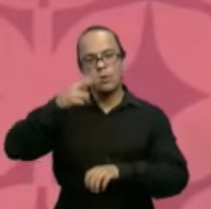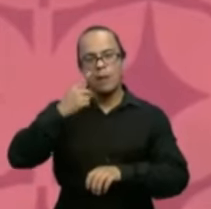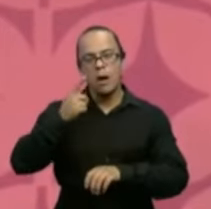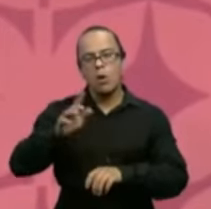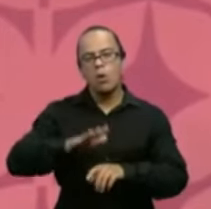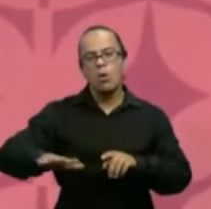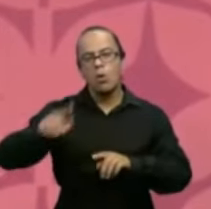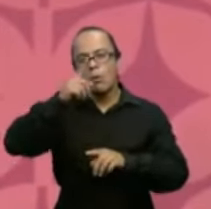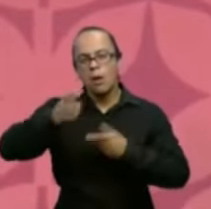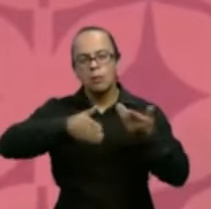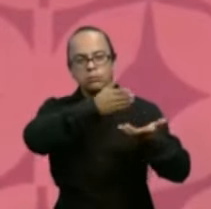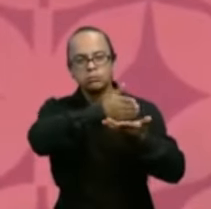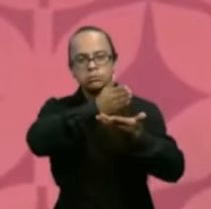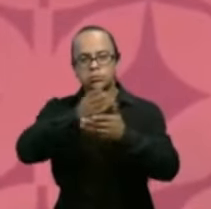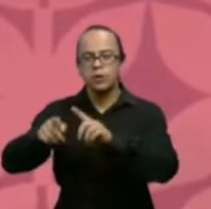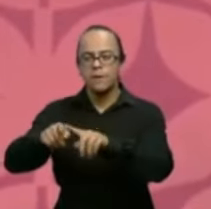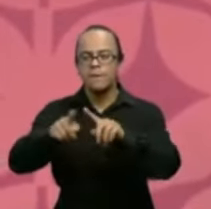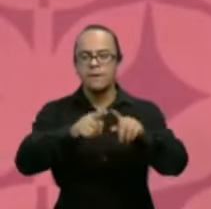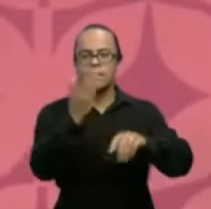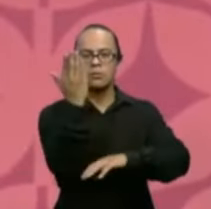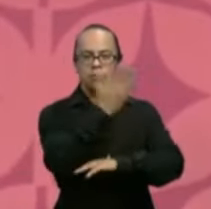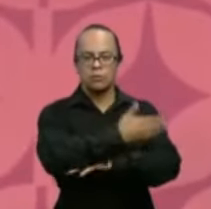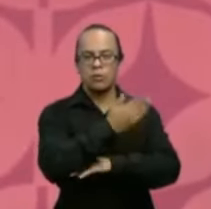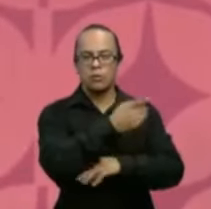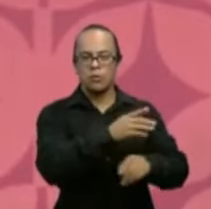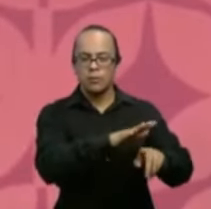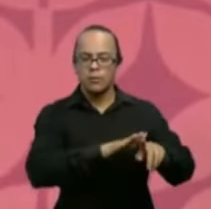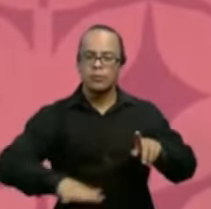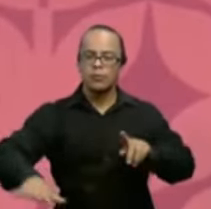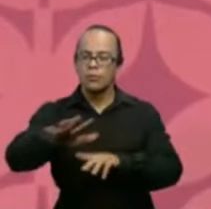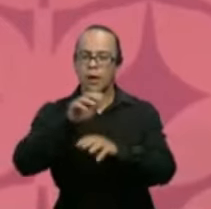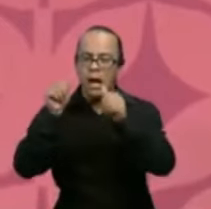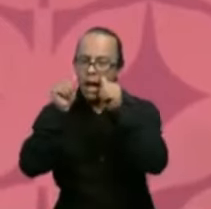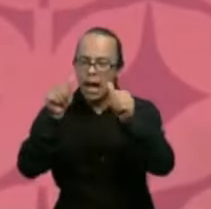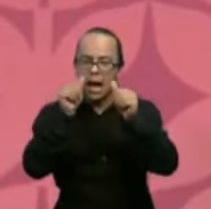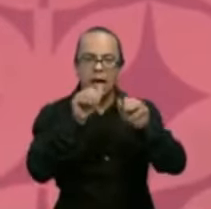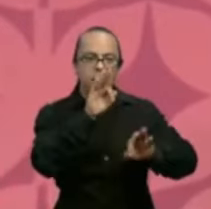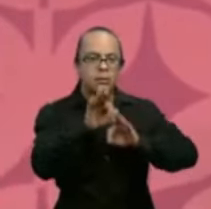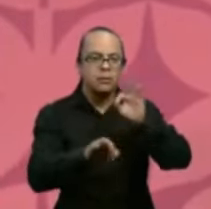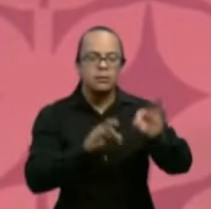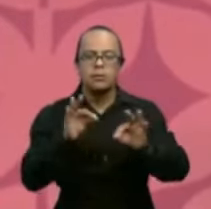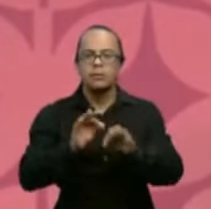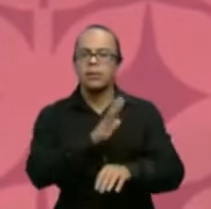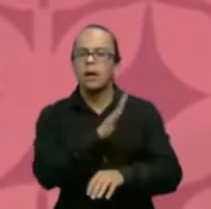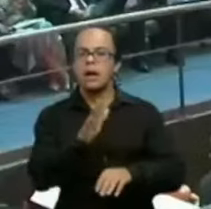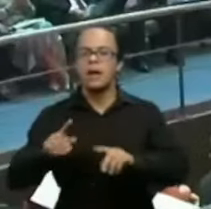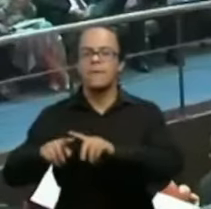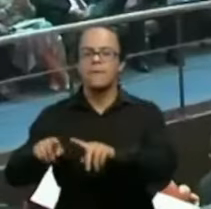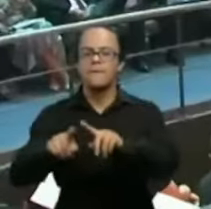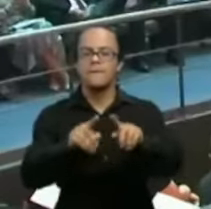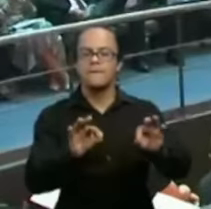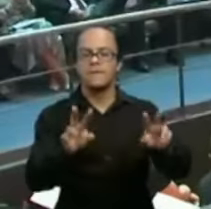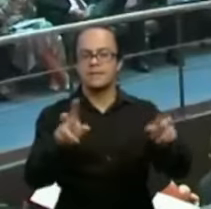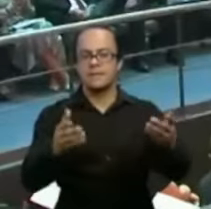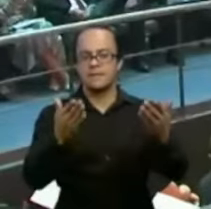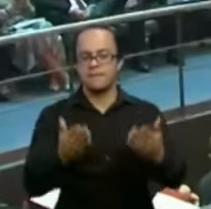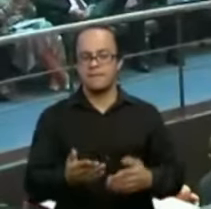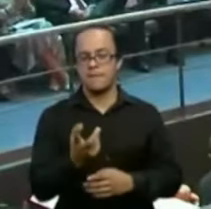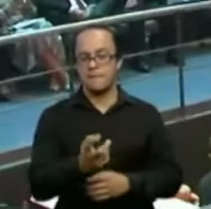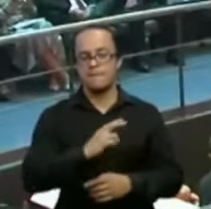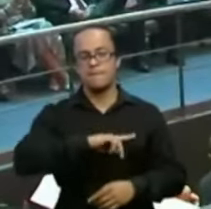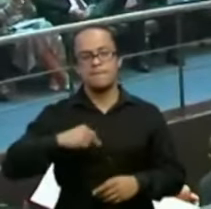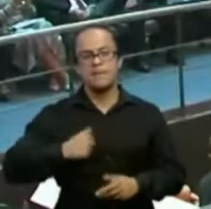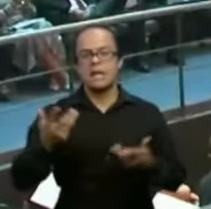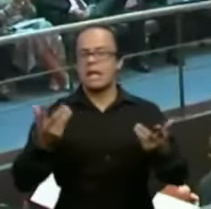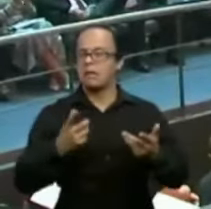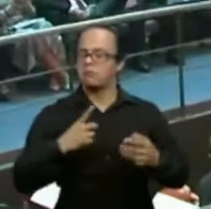para visitar casetas de peaje y observar las mejoras que puede tener este servicio. Tenemos que hacer